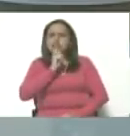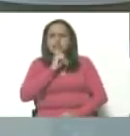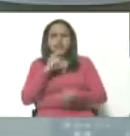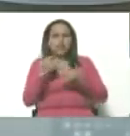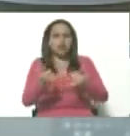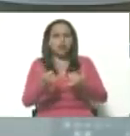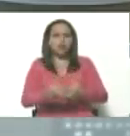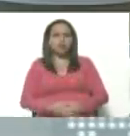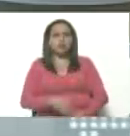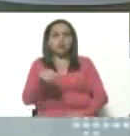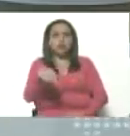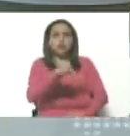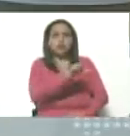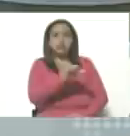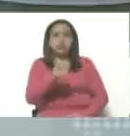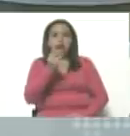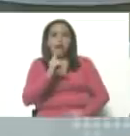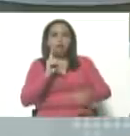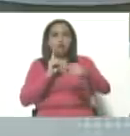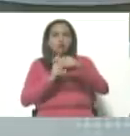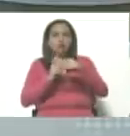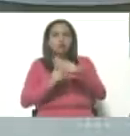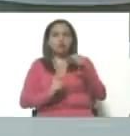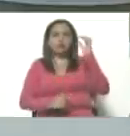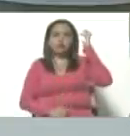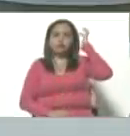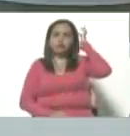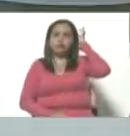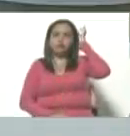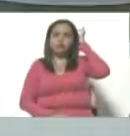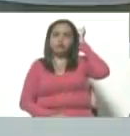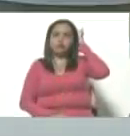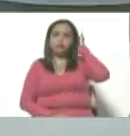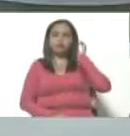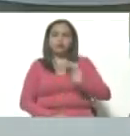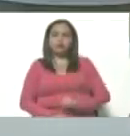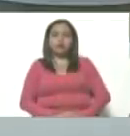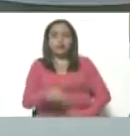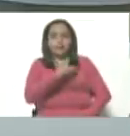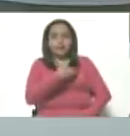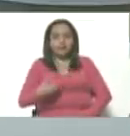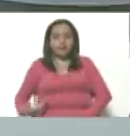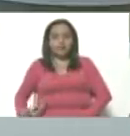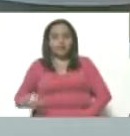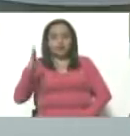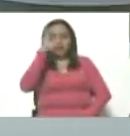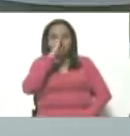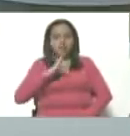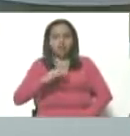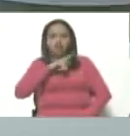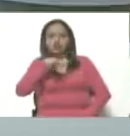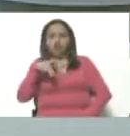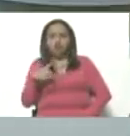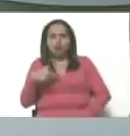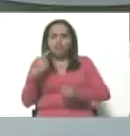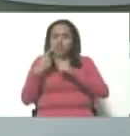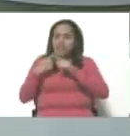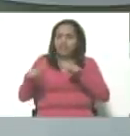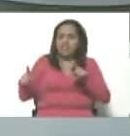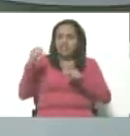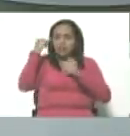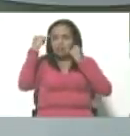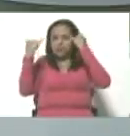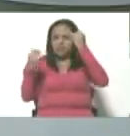situación. Esta semana dio positivo el presidente Jair Bolsonaro. Nosotros, a pesar de las enormes diferencias